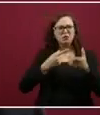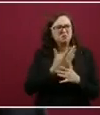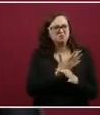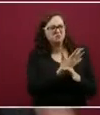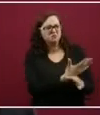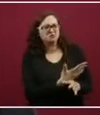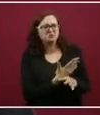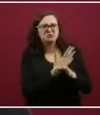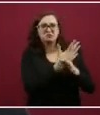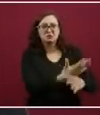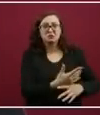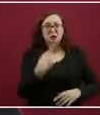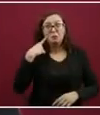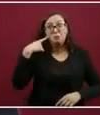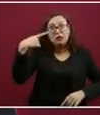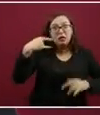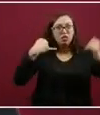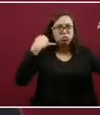a crear